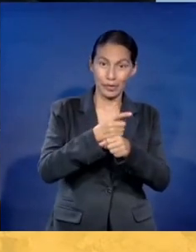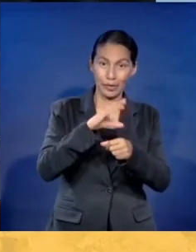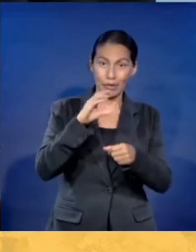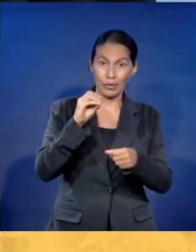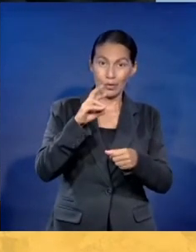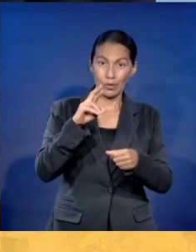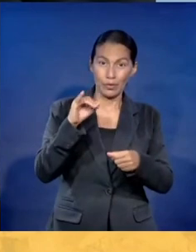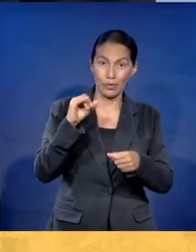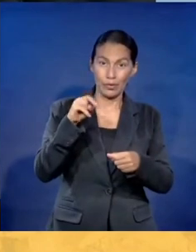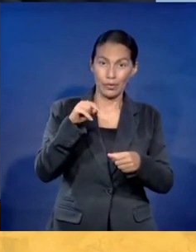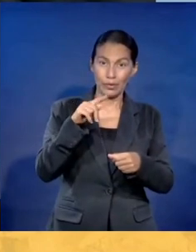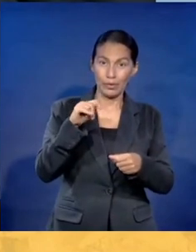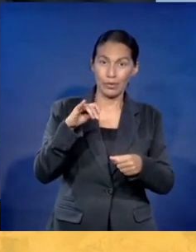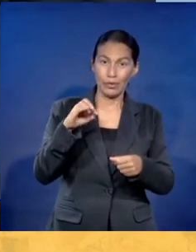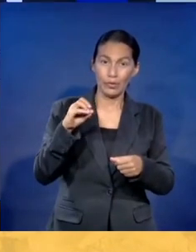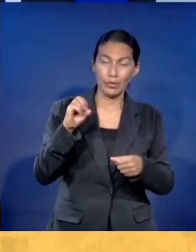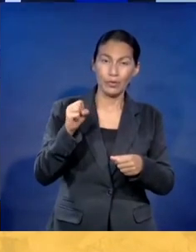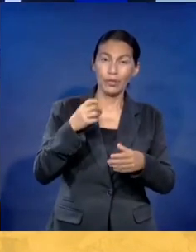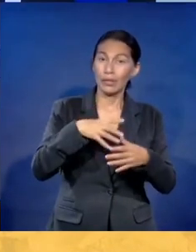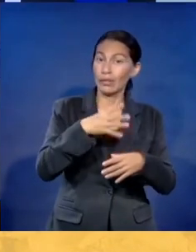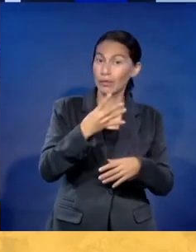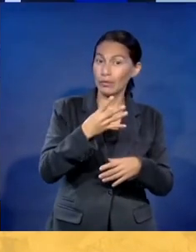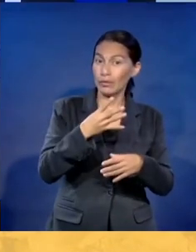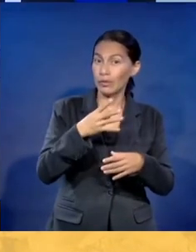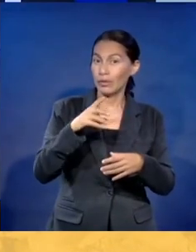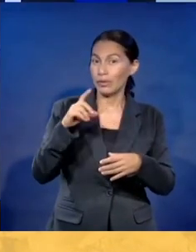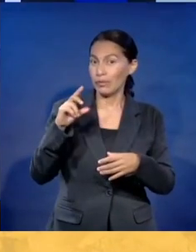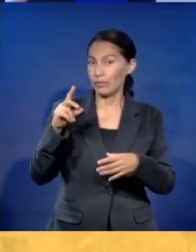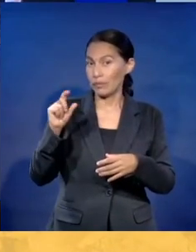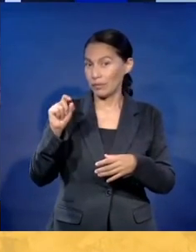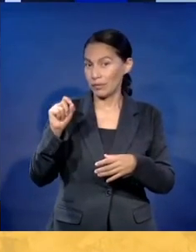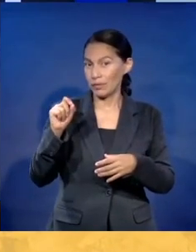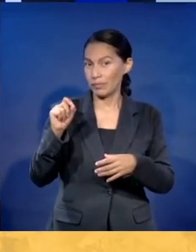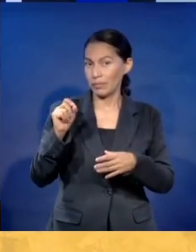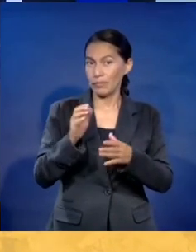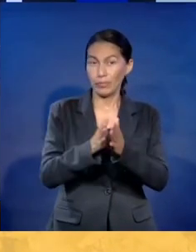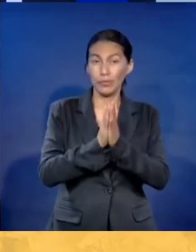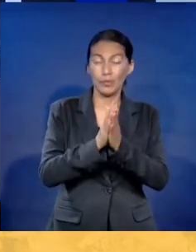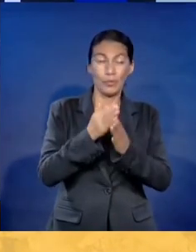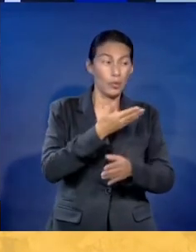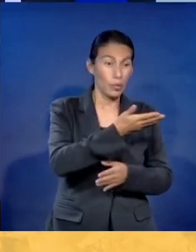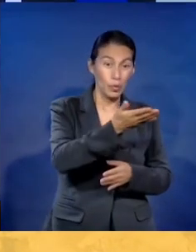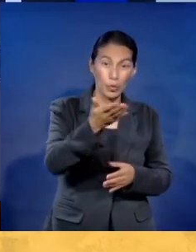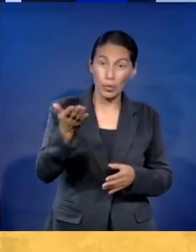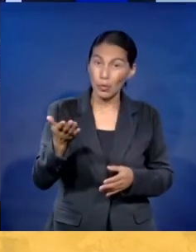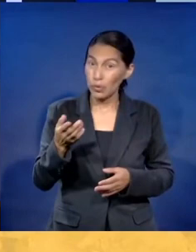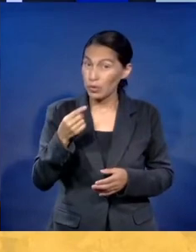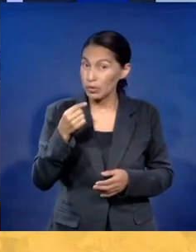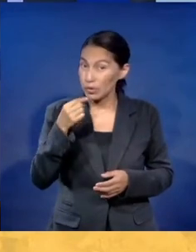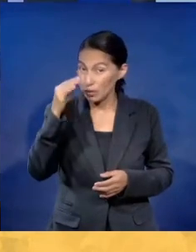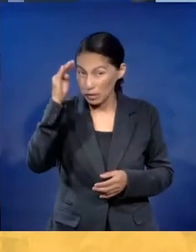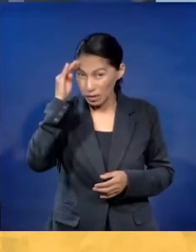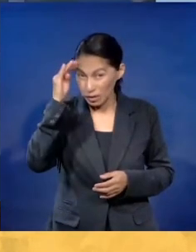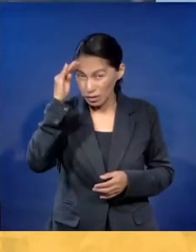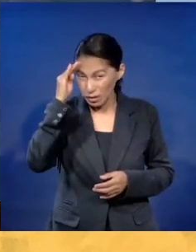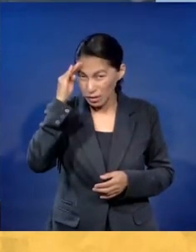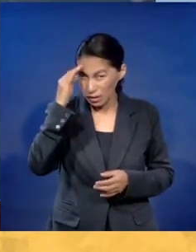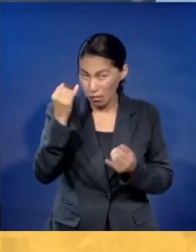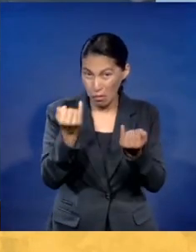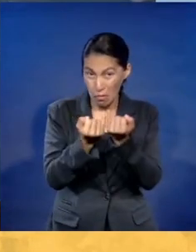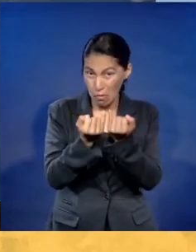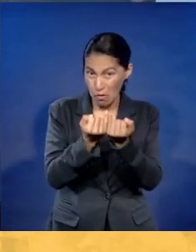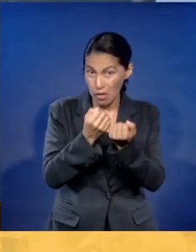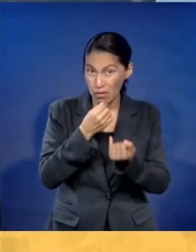seáis qué cosa niños en la manera de pensar más bien ser niños